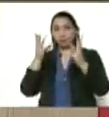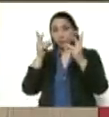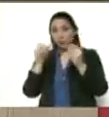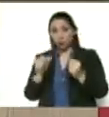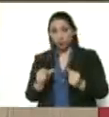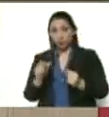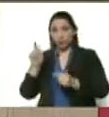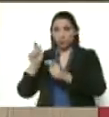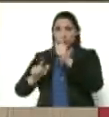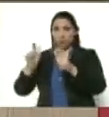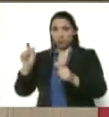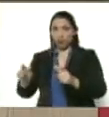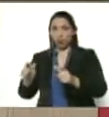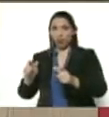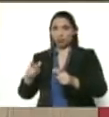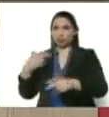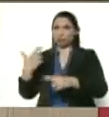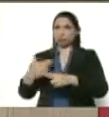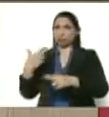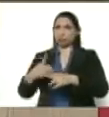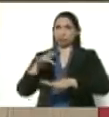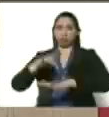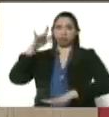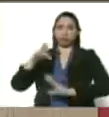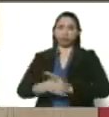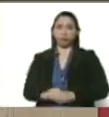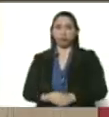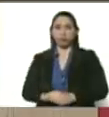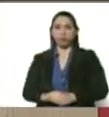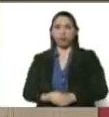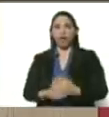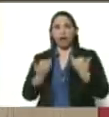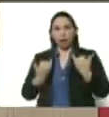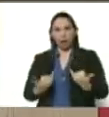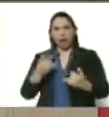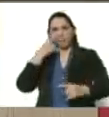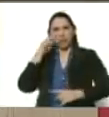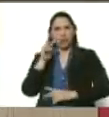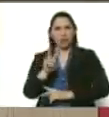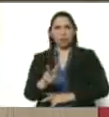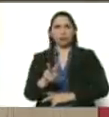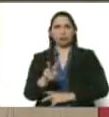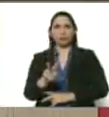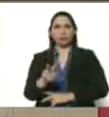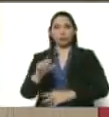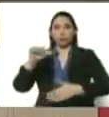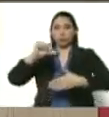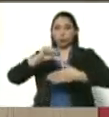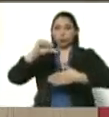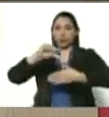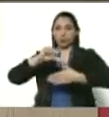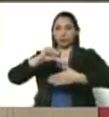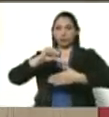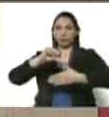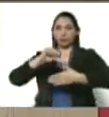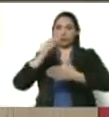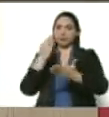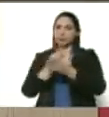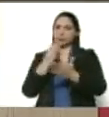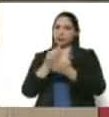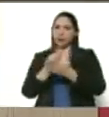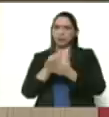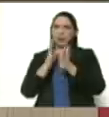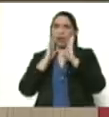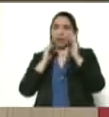de casos críticos. Cuando nos vamos a nuestro continente y cuando nos vamos a Sudamérica, siempre alertamos